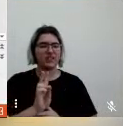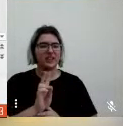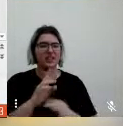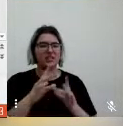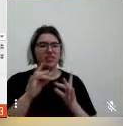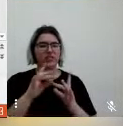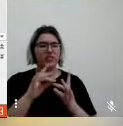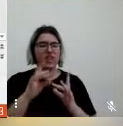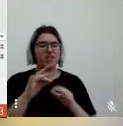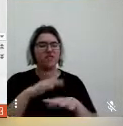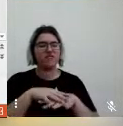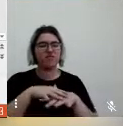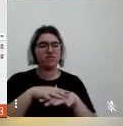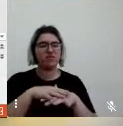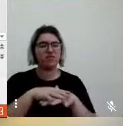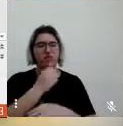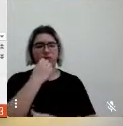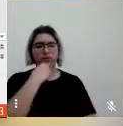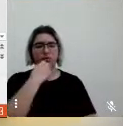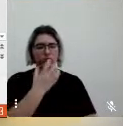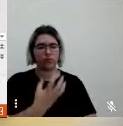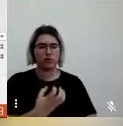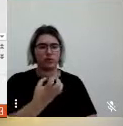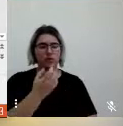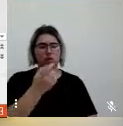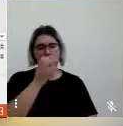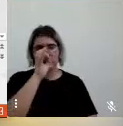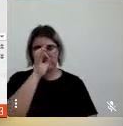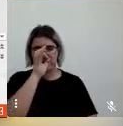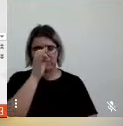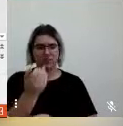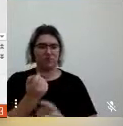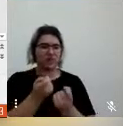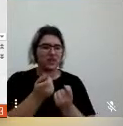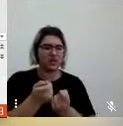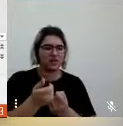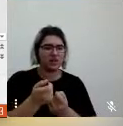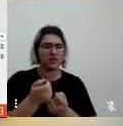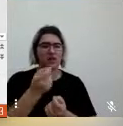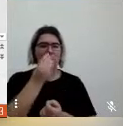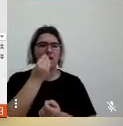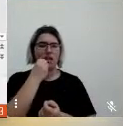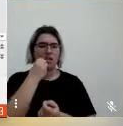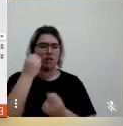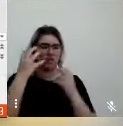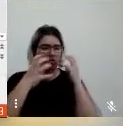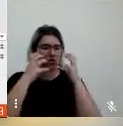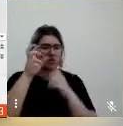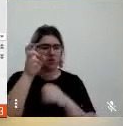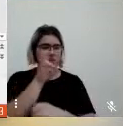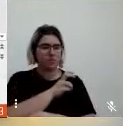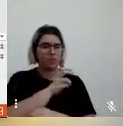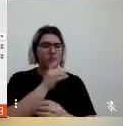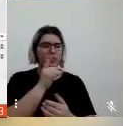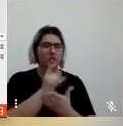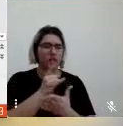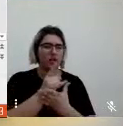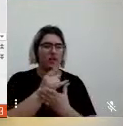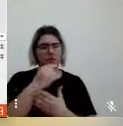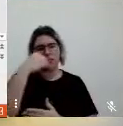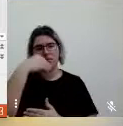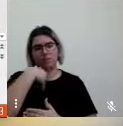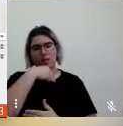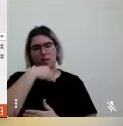frutos secos, de semillas, de frutas, de verduras, alimentos de origen animal, carnes magras, pechuga de pollo, pechuga de